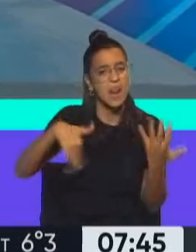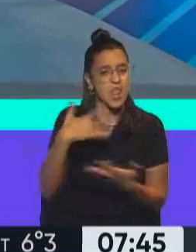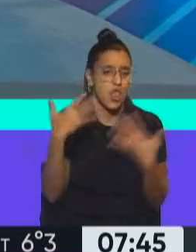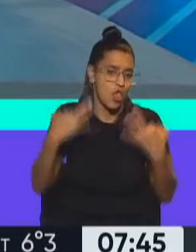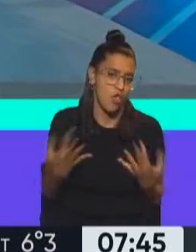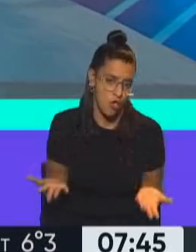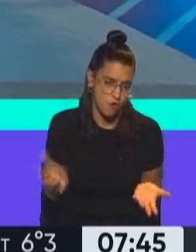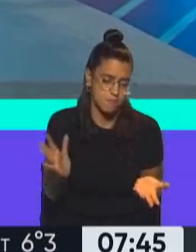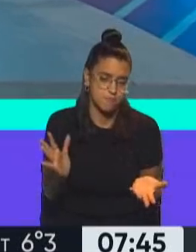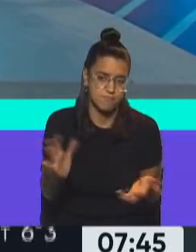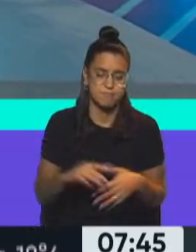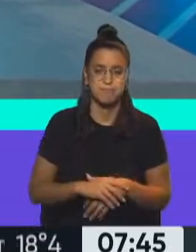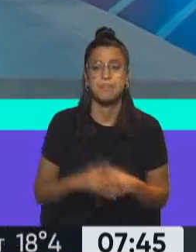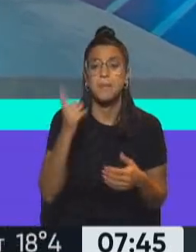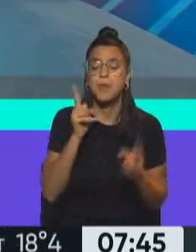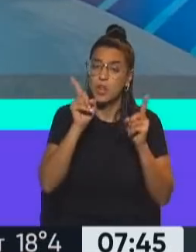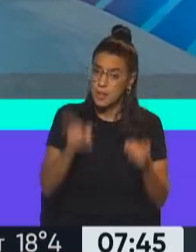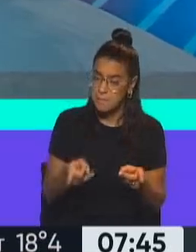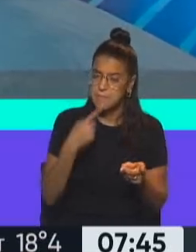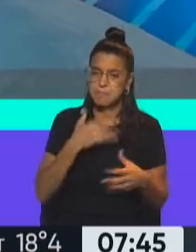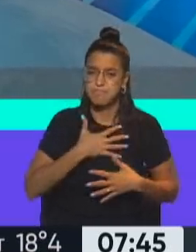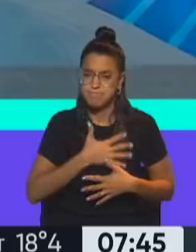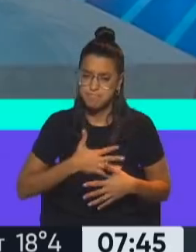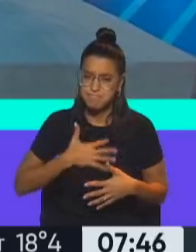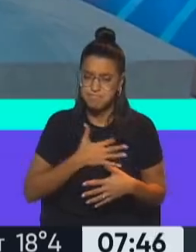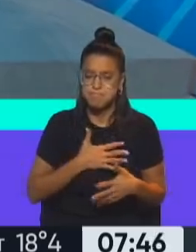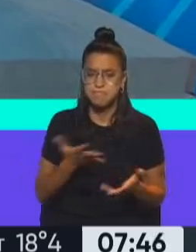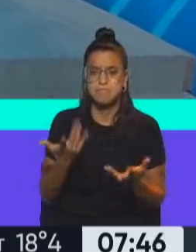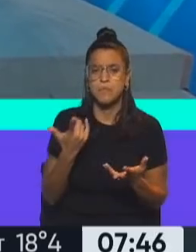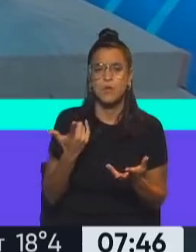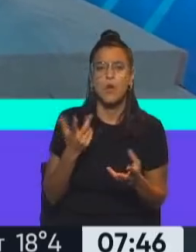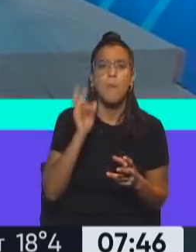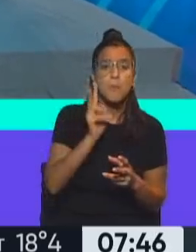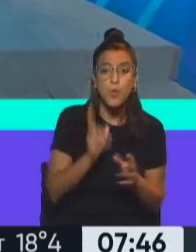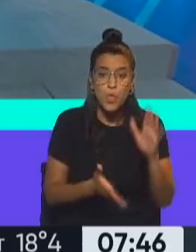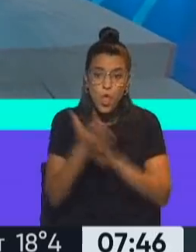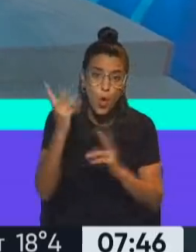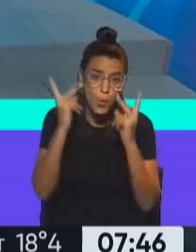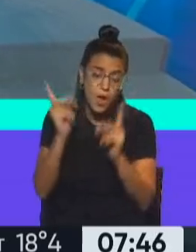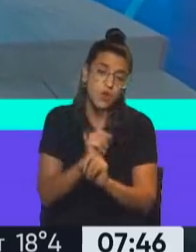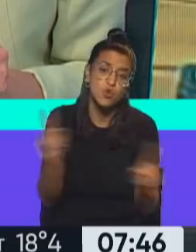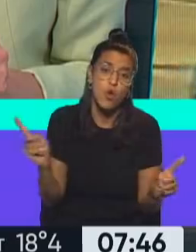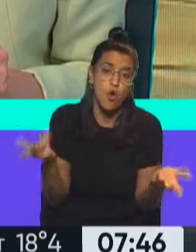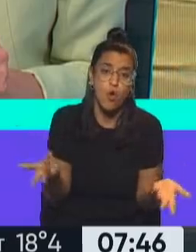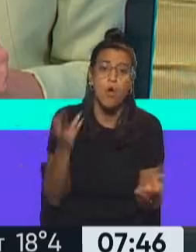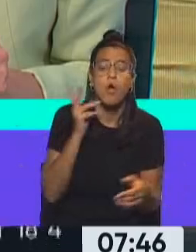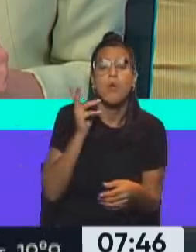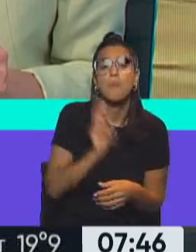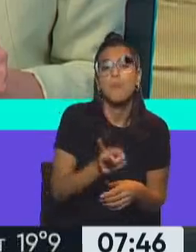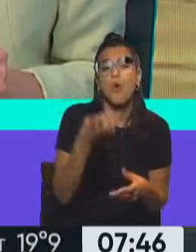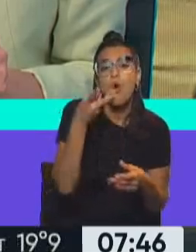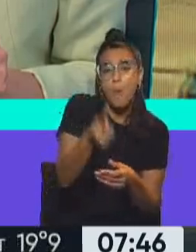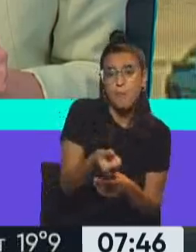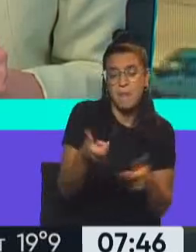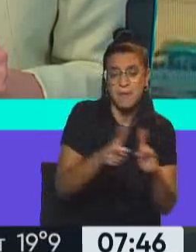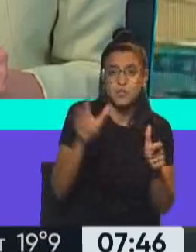se va a hablar pero también me da la sensación que están prohibiendo viajar lo que están pidiendo comprar un pasaje en